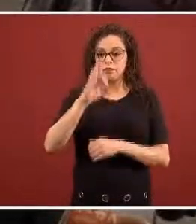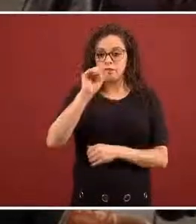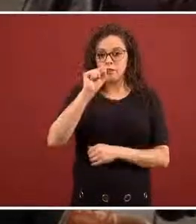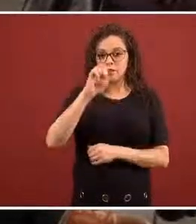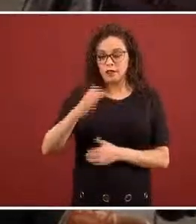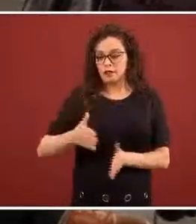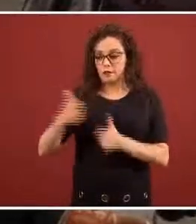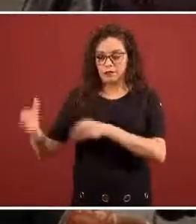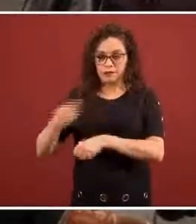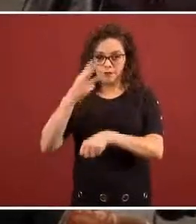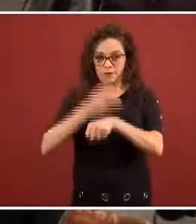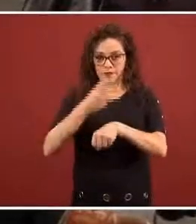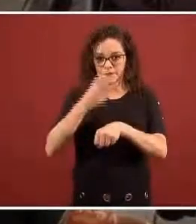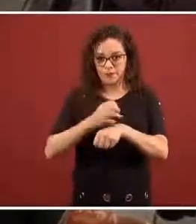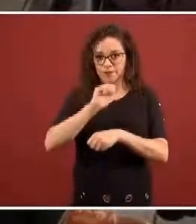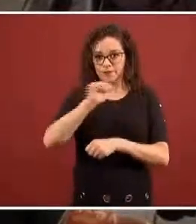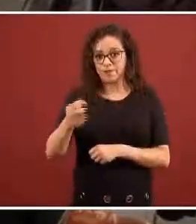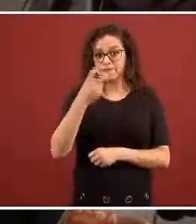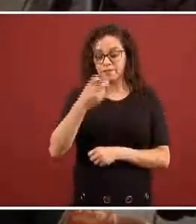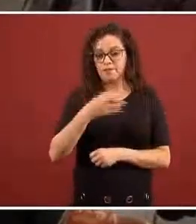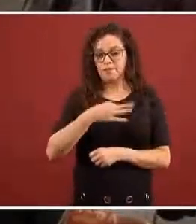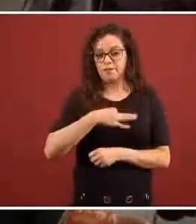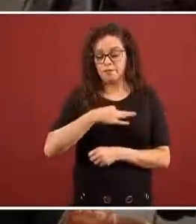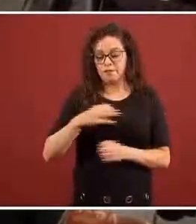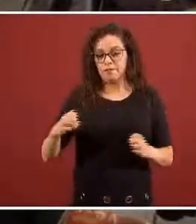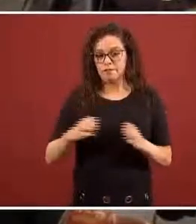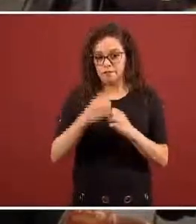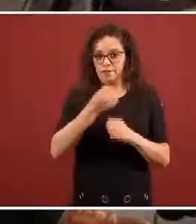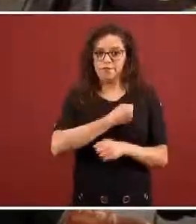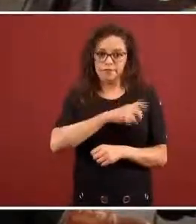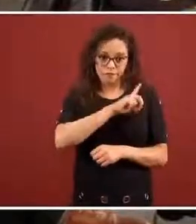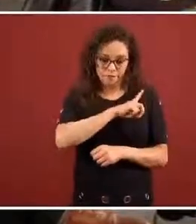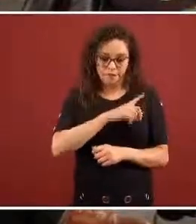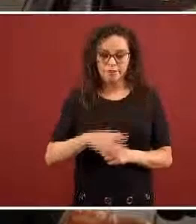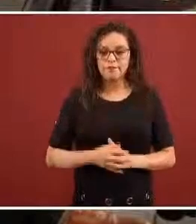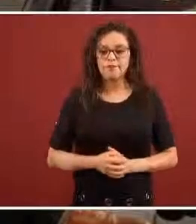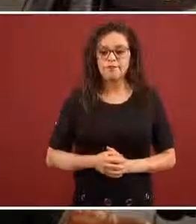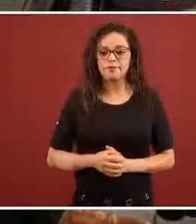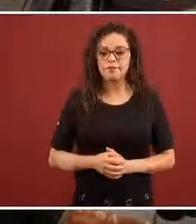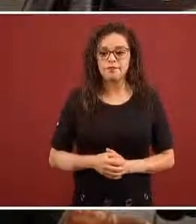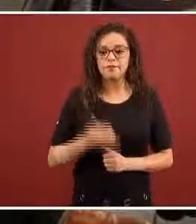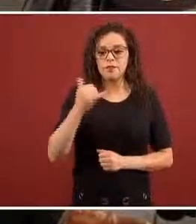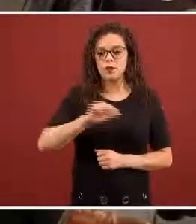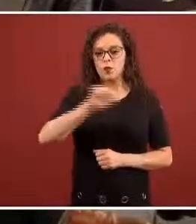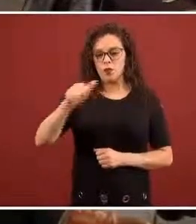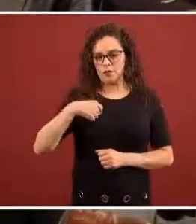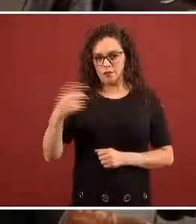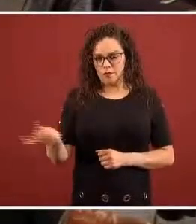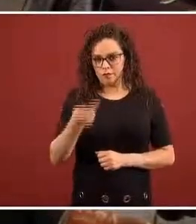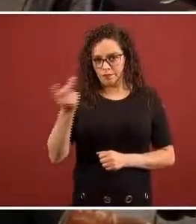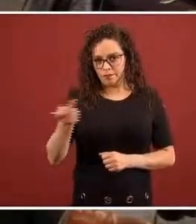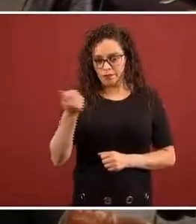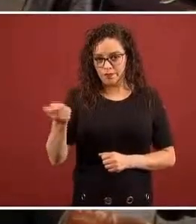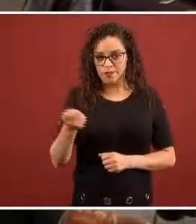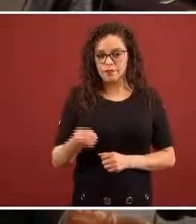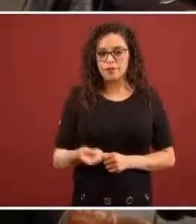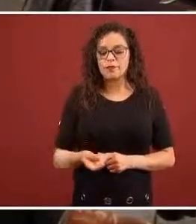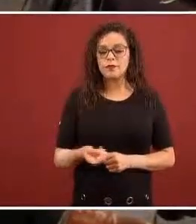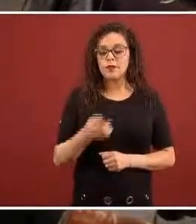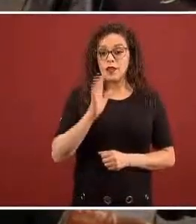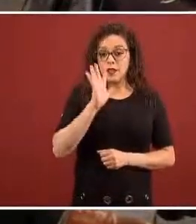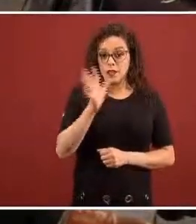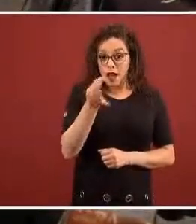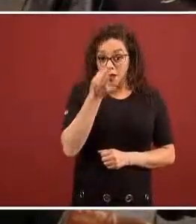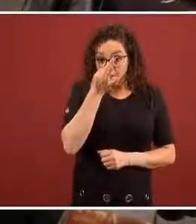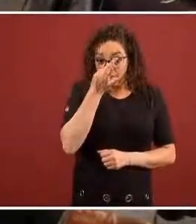doctor López-Gatell si qué tan cerca estamos de llegar a la fase 3. Yo sé que no es de un día